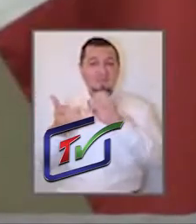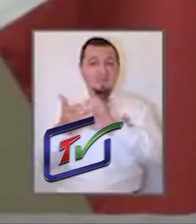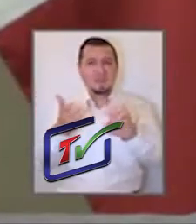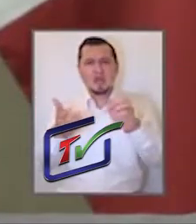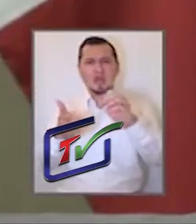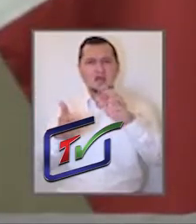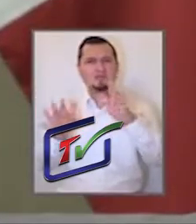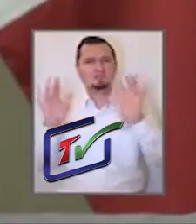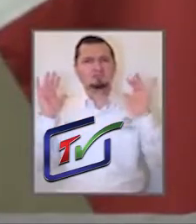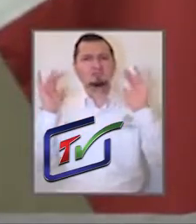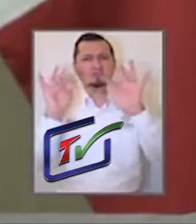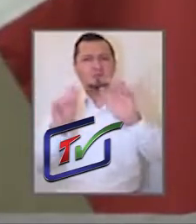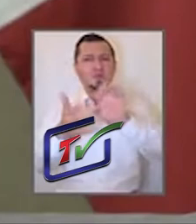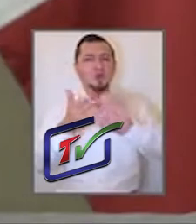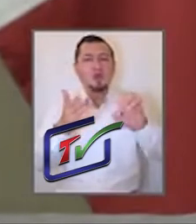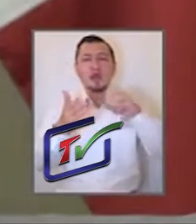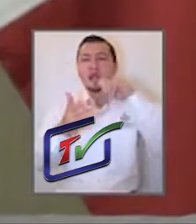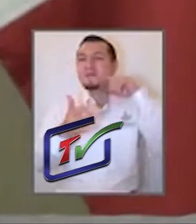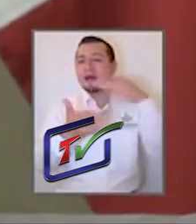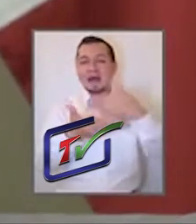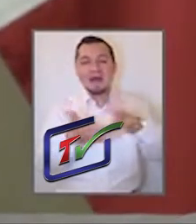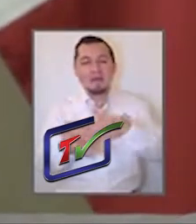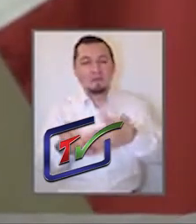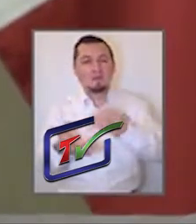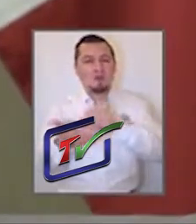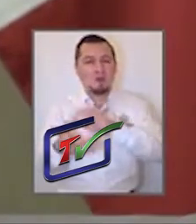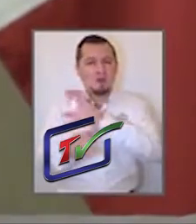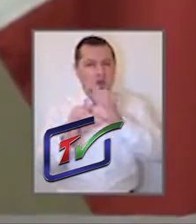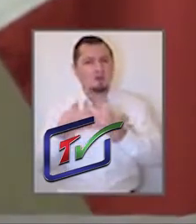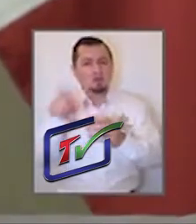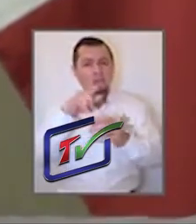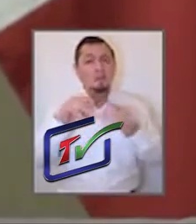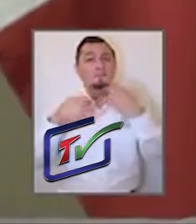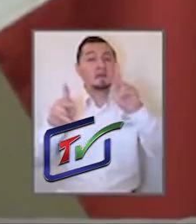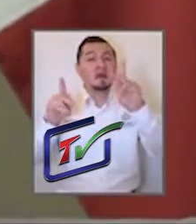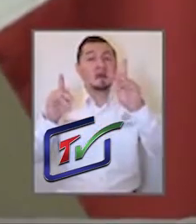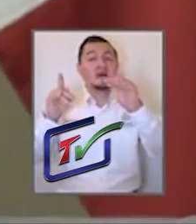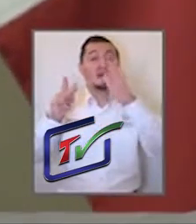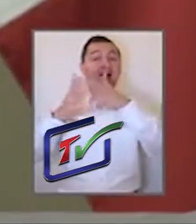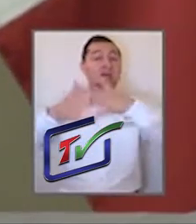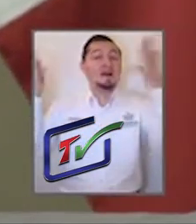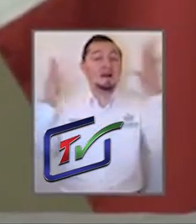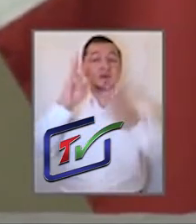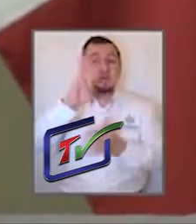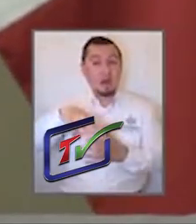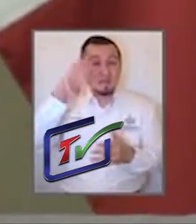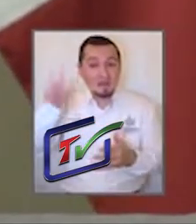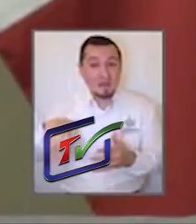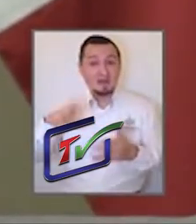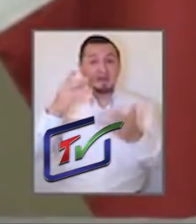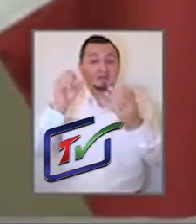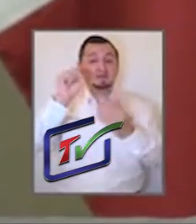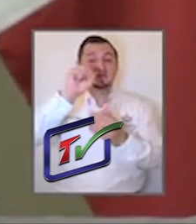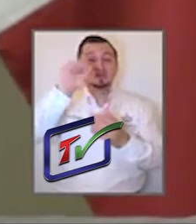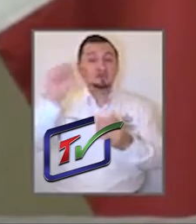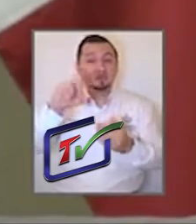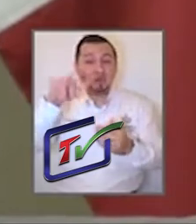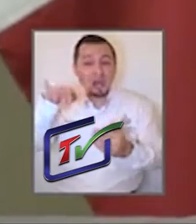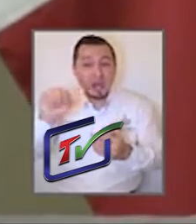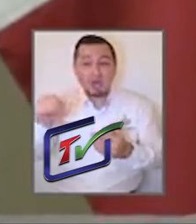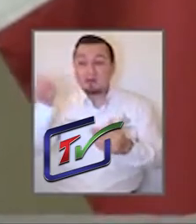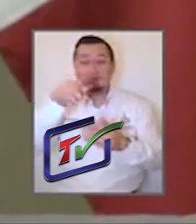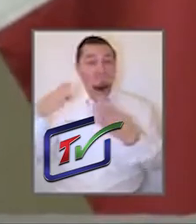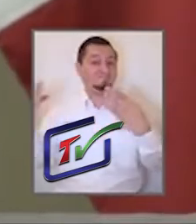operar la cremería o la carnicería del barrio, pero no van a abrir los grandes supermercados, no van a abrir los Walmart, no van a